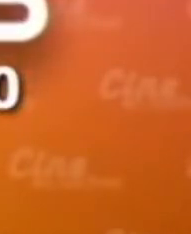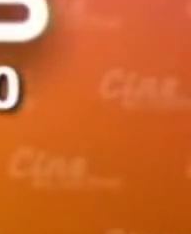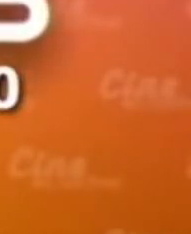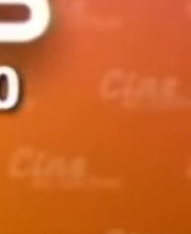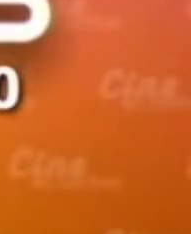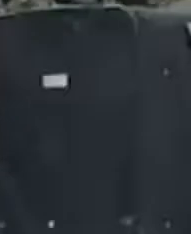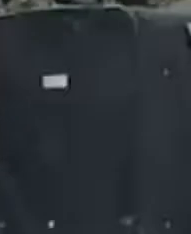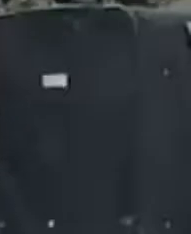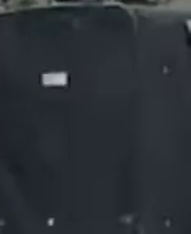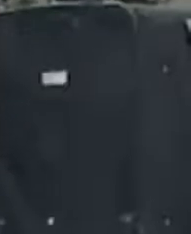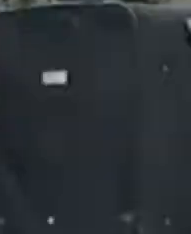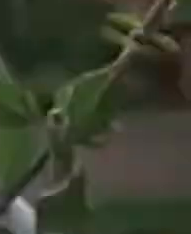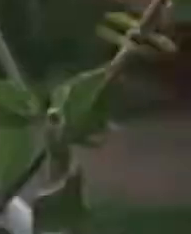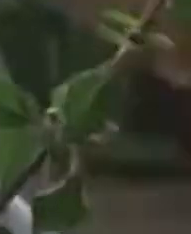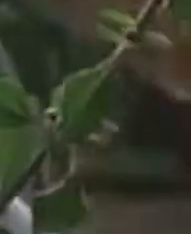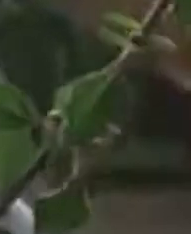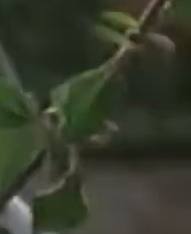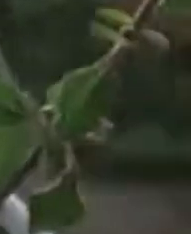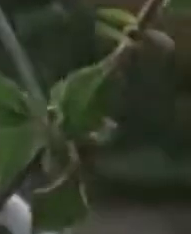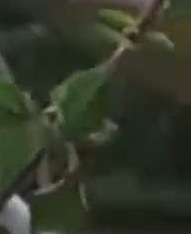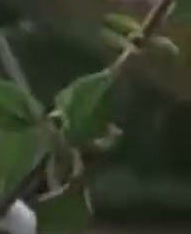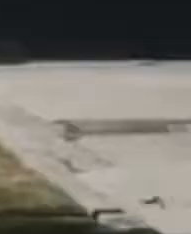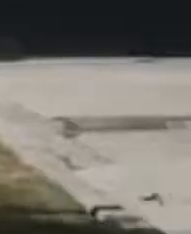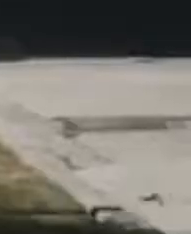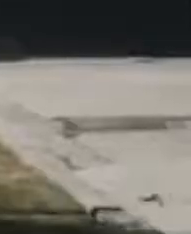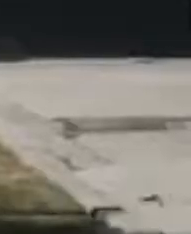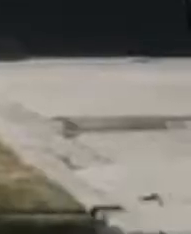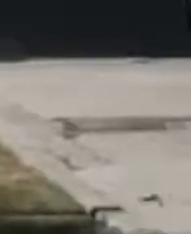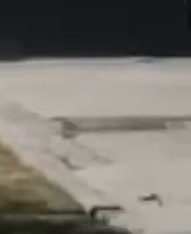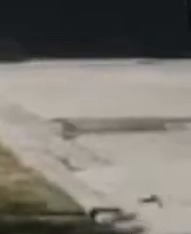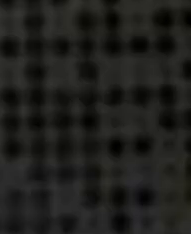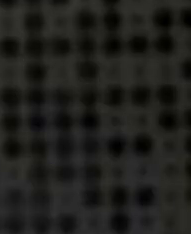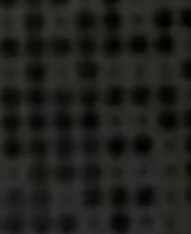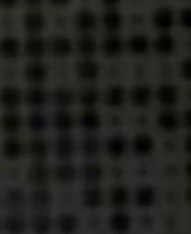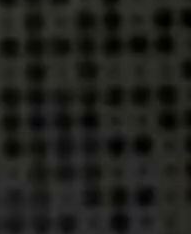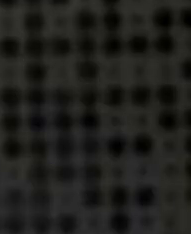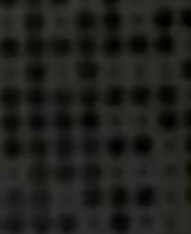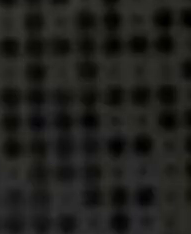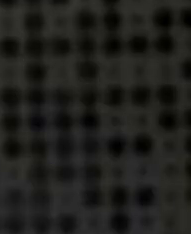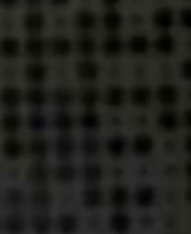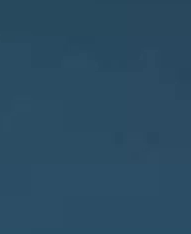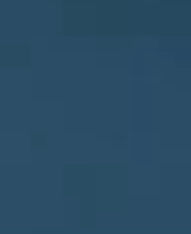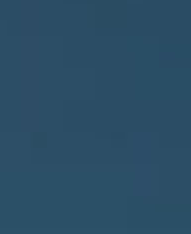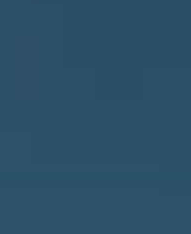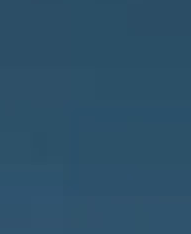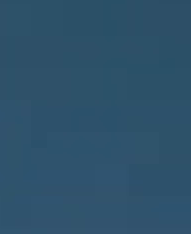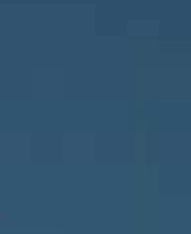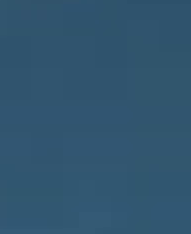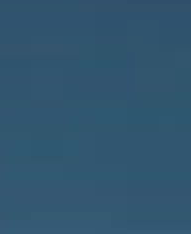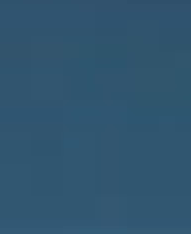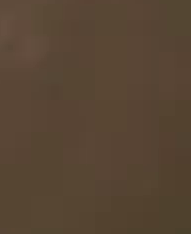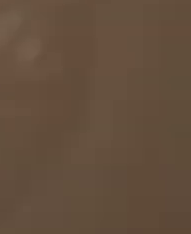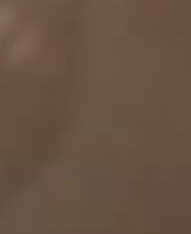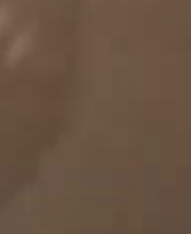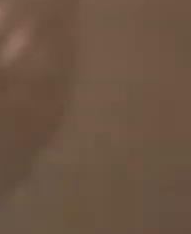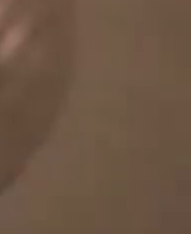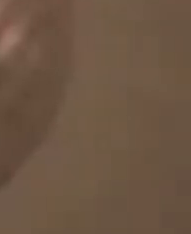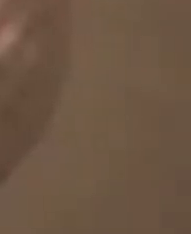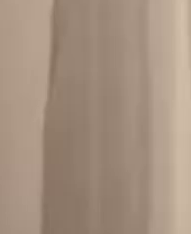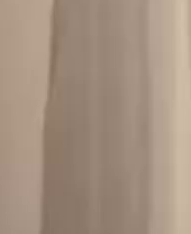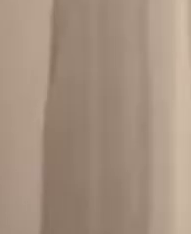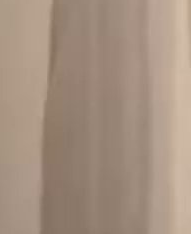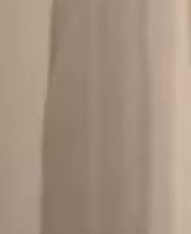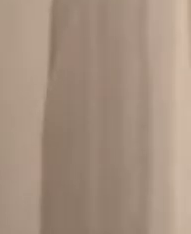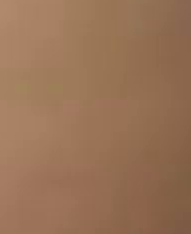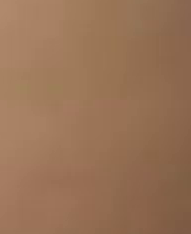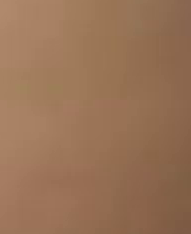mayo a las 11 de la mañana, nuestros cineastas nos cuentan historias sucedidas en estos tiempos del COVID. Cuando me enteré que